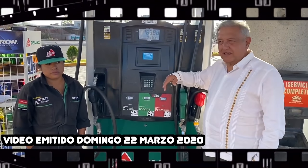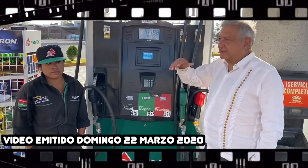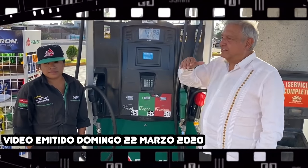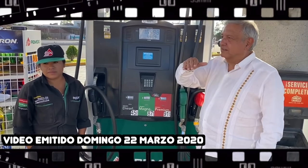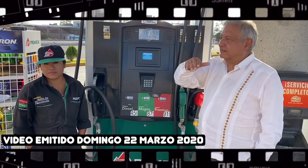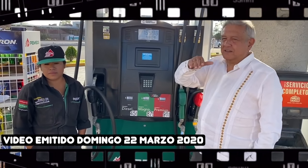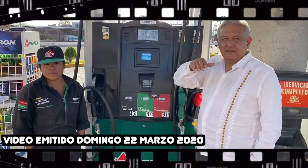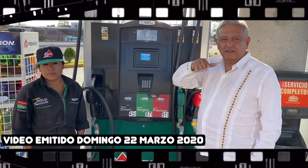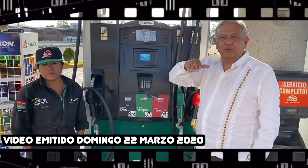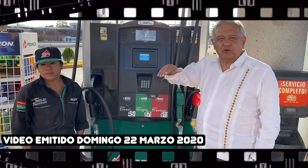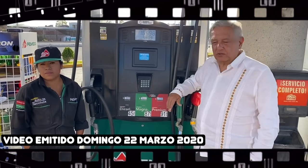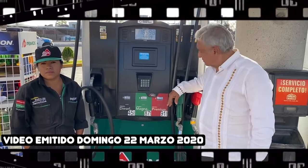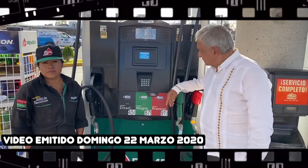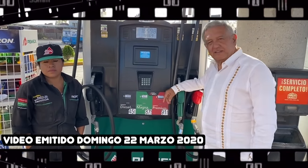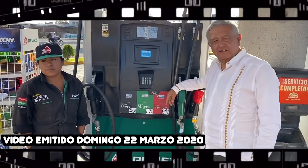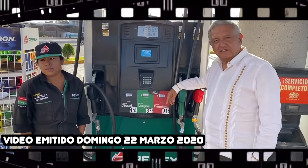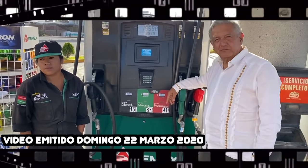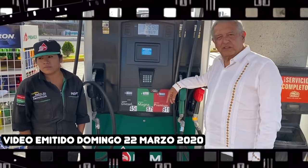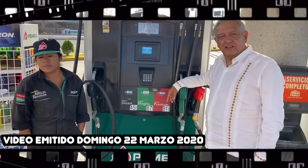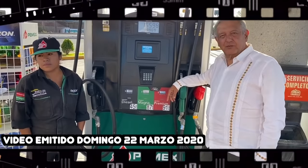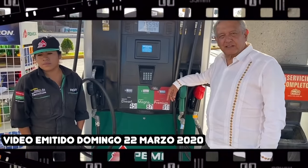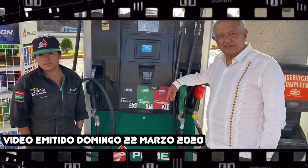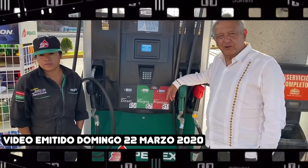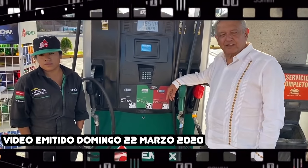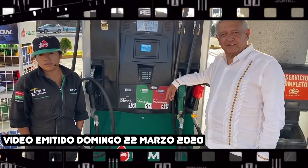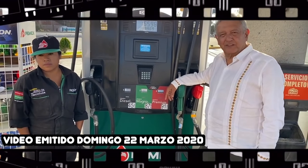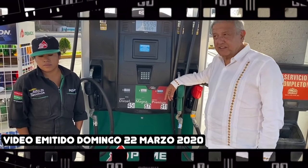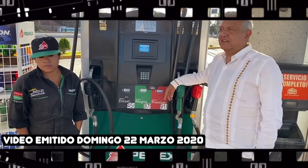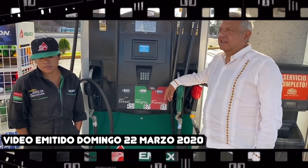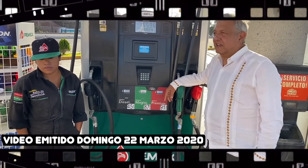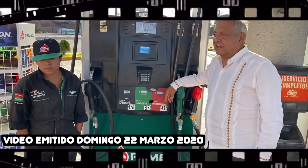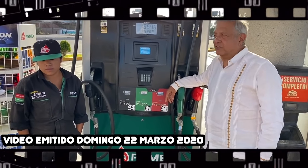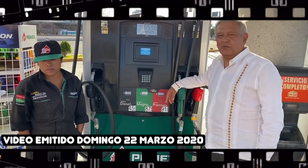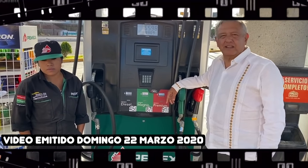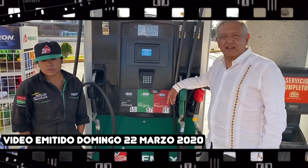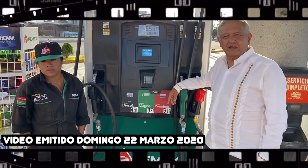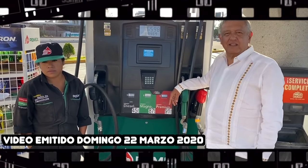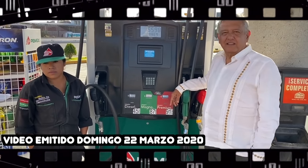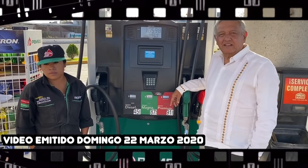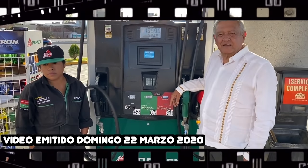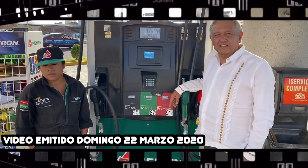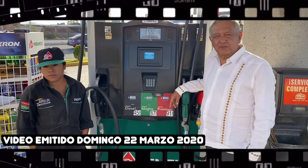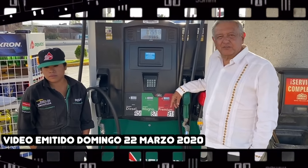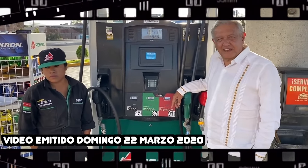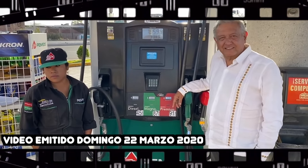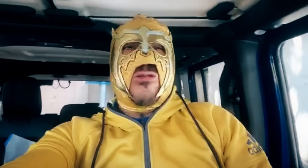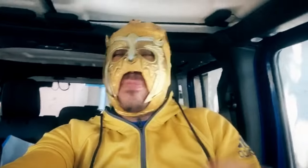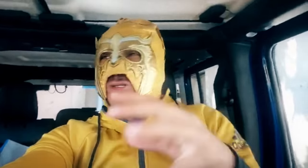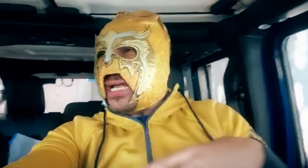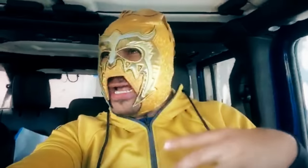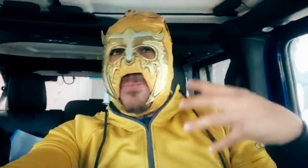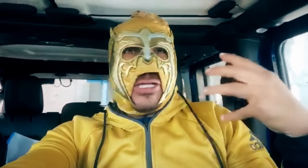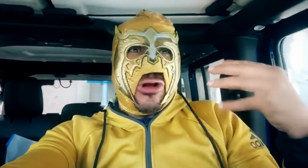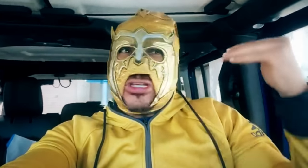Porque se pudo decir, pude argumentar, yo les ofrecí que no iba a aumentar la gasolina en términos reales. ¿No